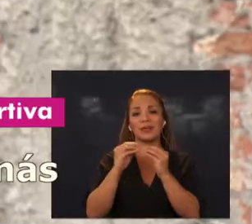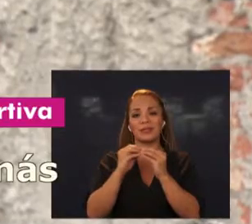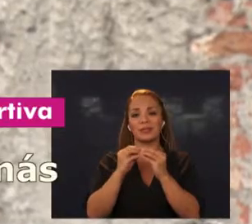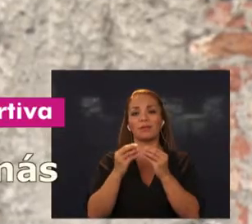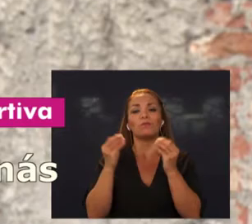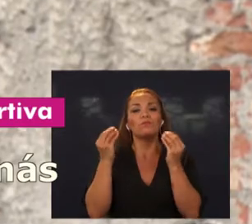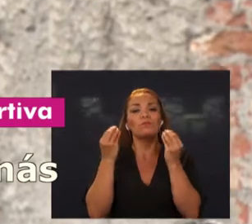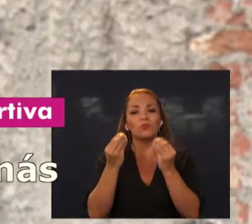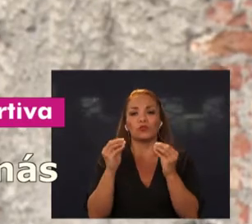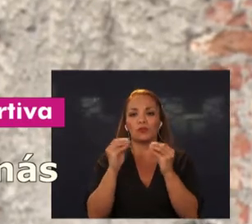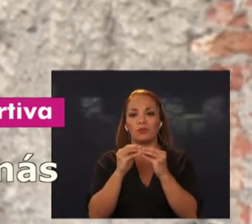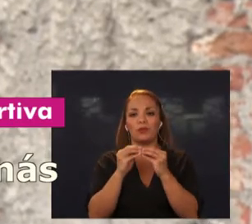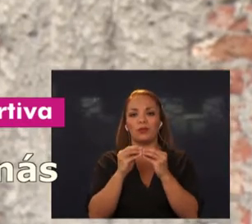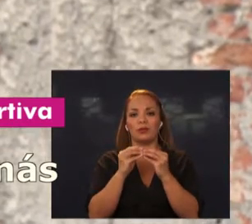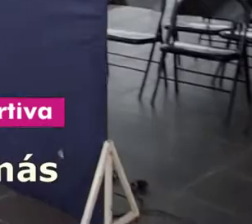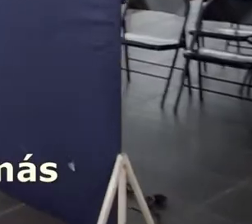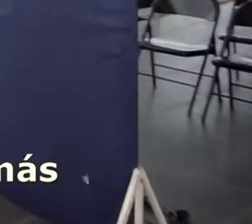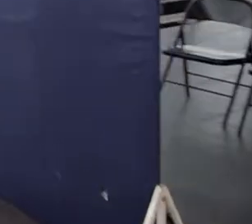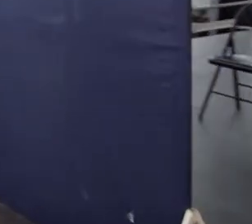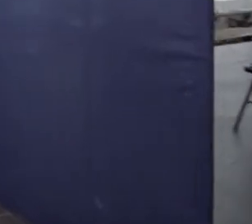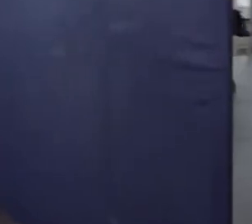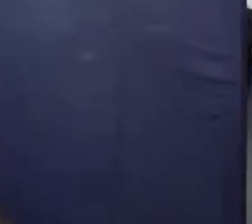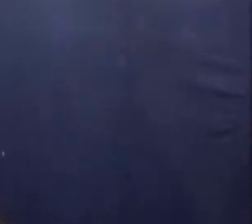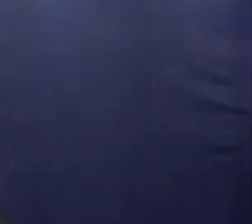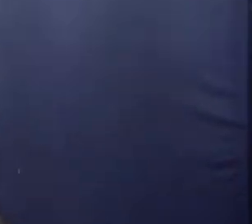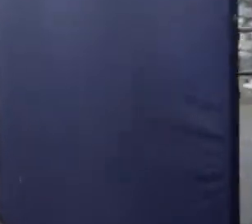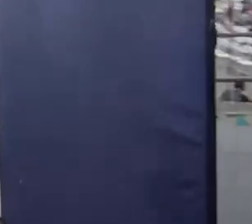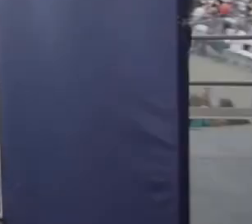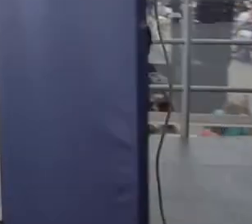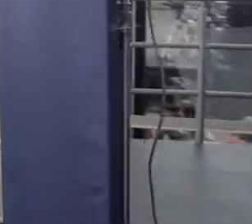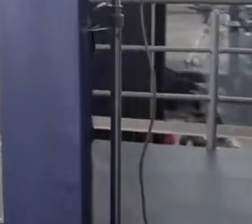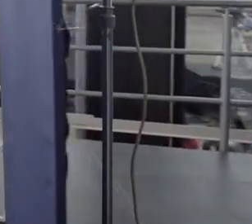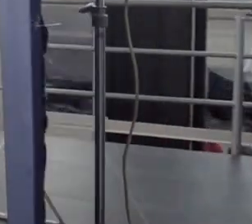mucho más que una probabilidad.